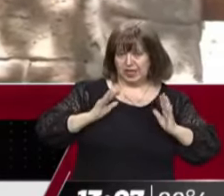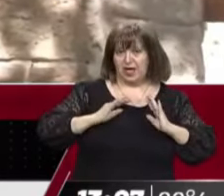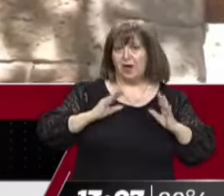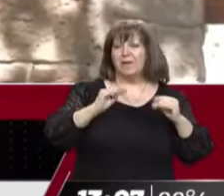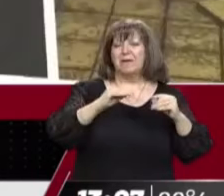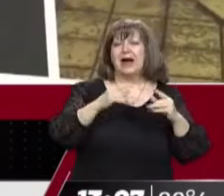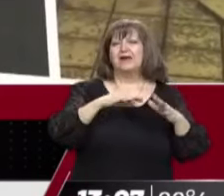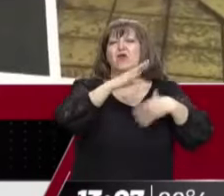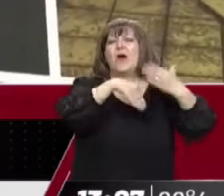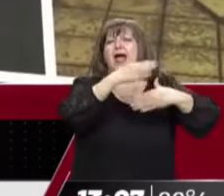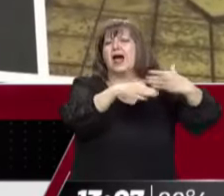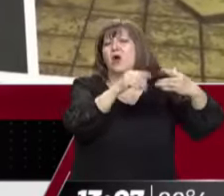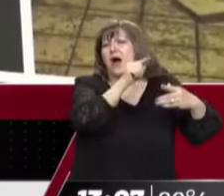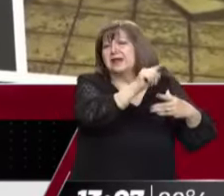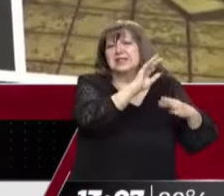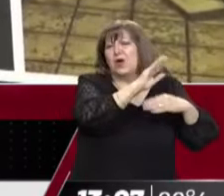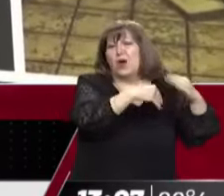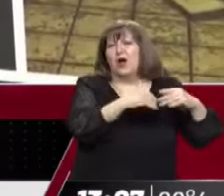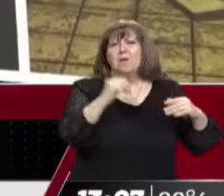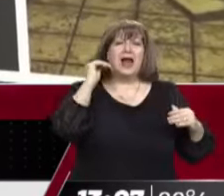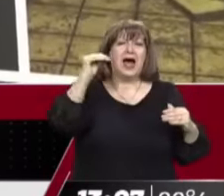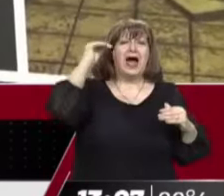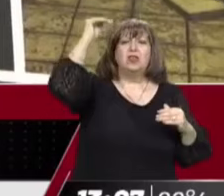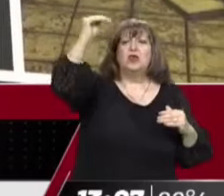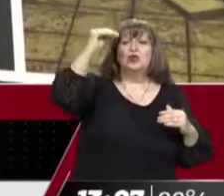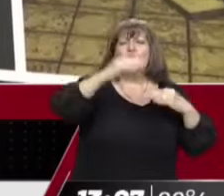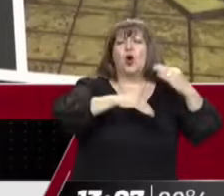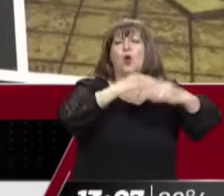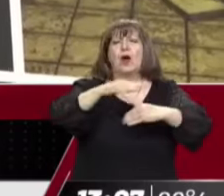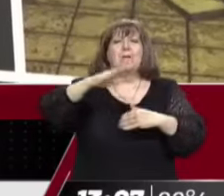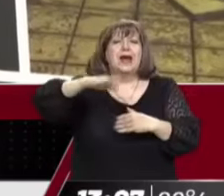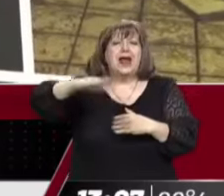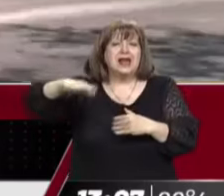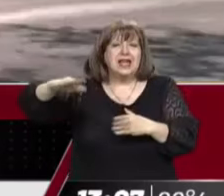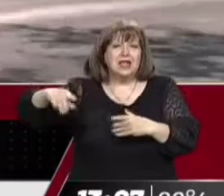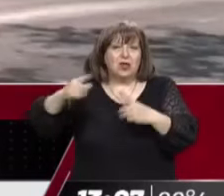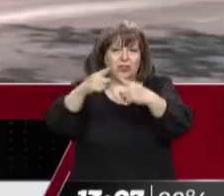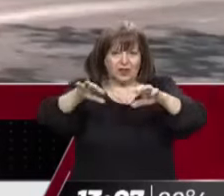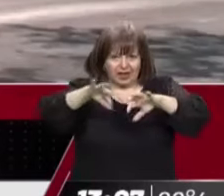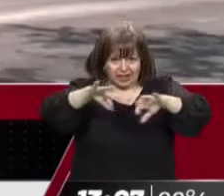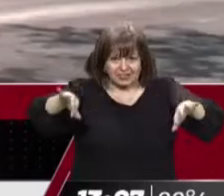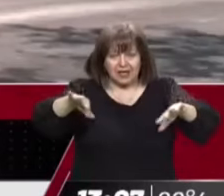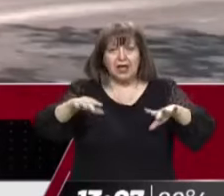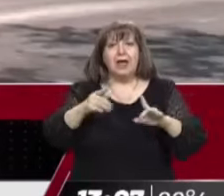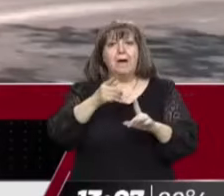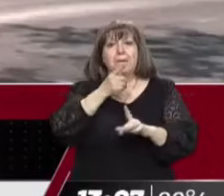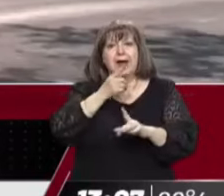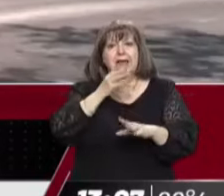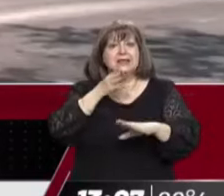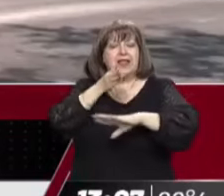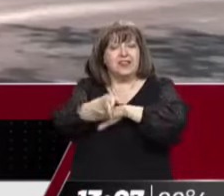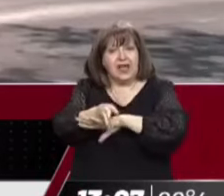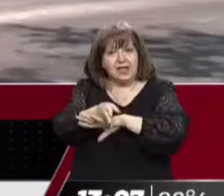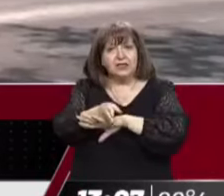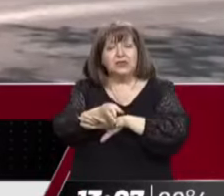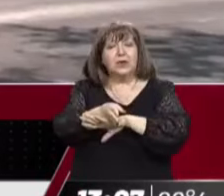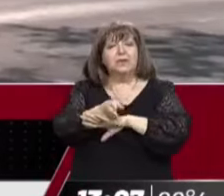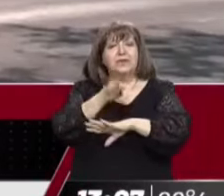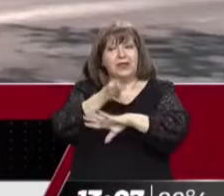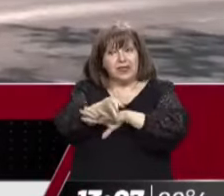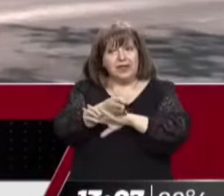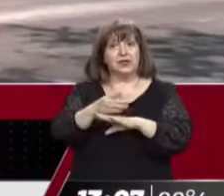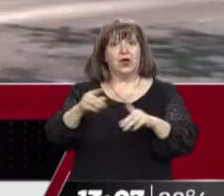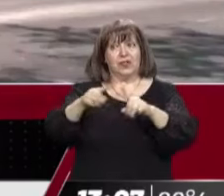En medio de esto ha ocurrido este hecho grave que está investigando la justicia, que aparentemente por la denuncia, en principio, de dos